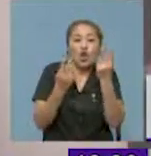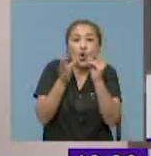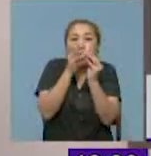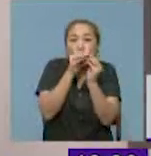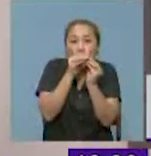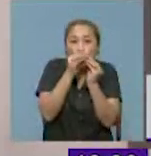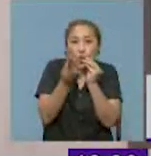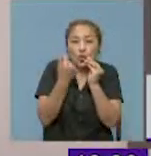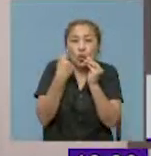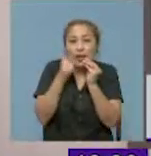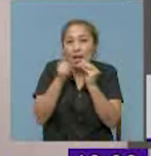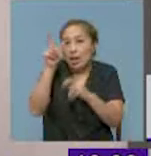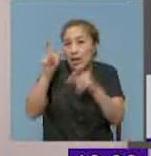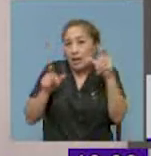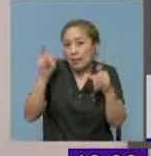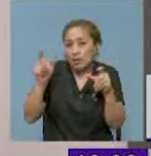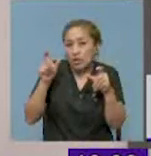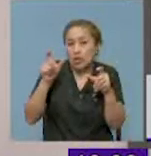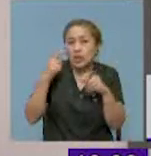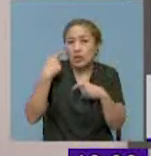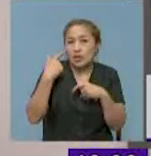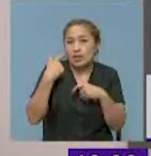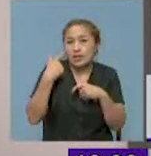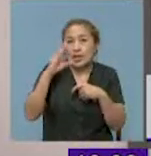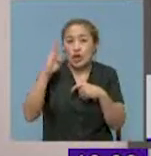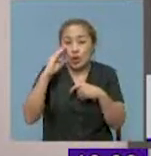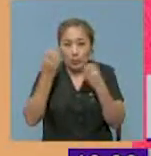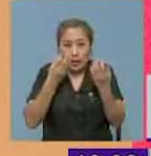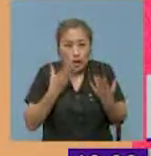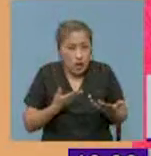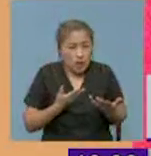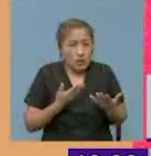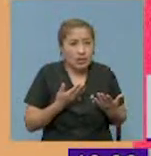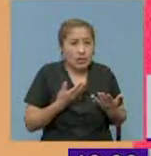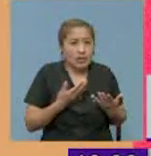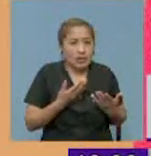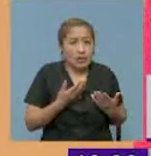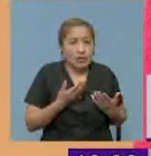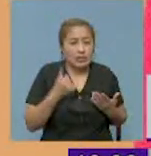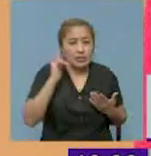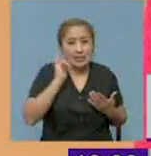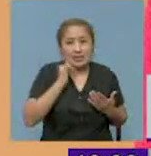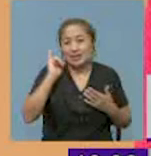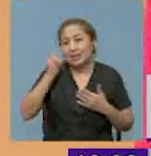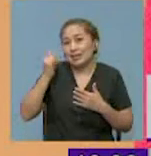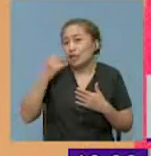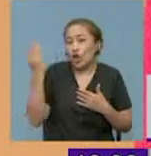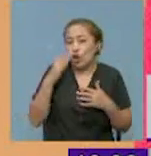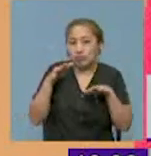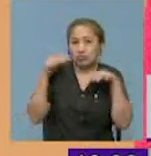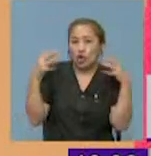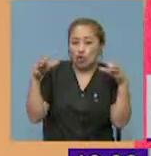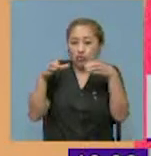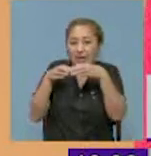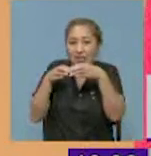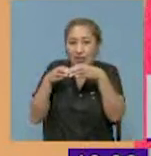solamente por el bien personal sino también por el por el bien del club seguro esto estamos todos involucrados acá por